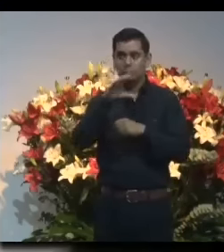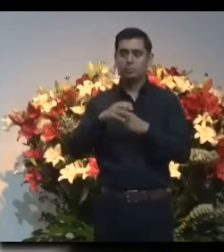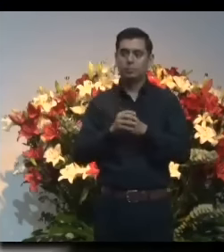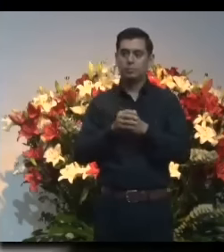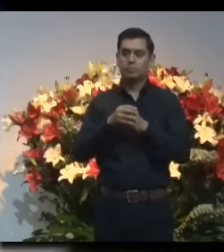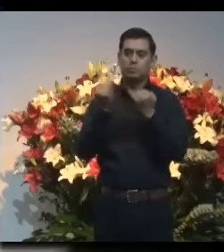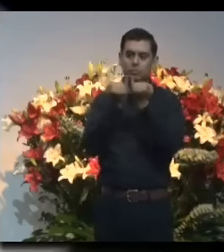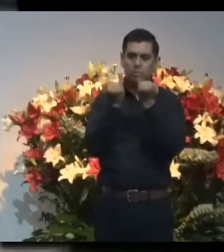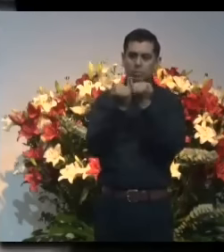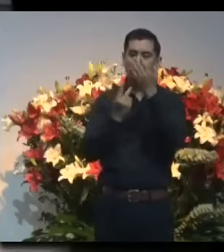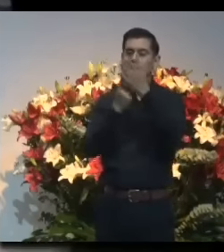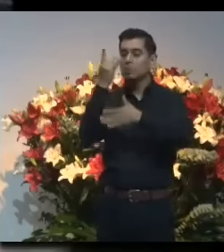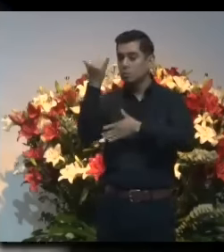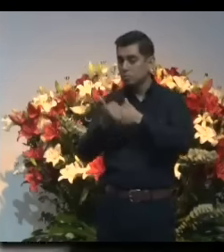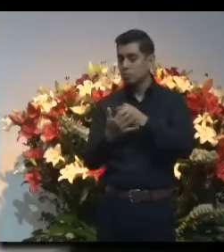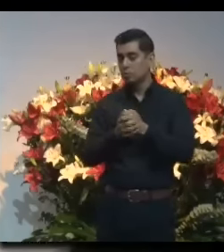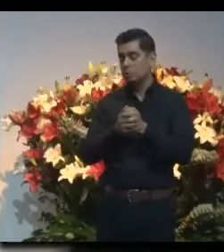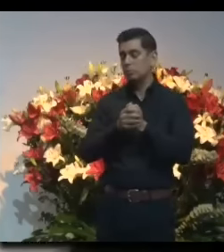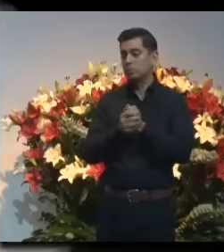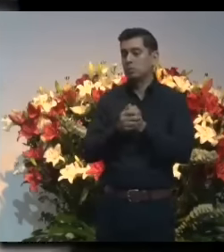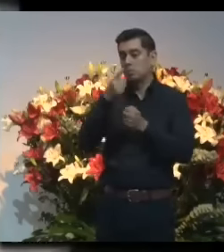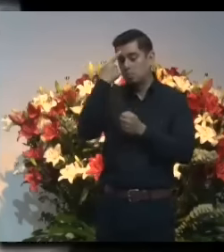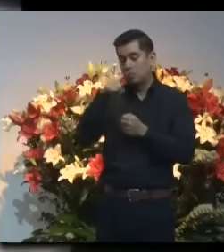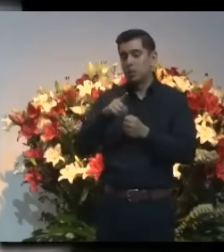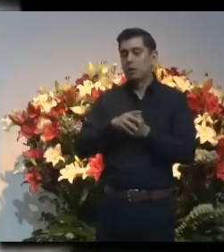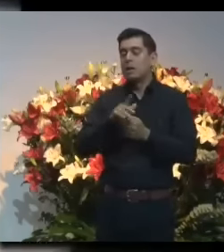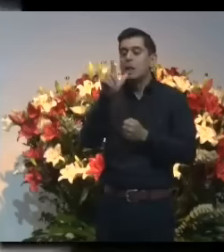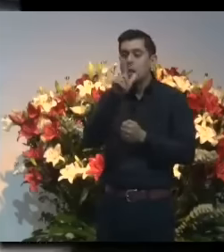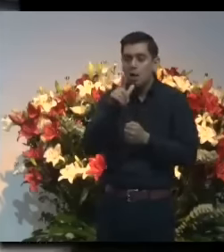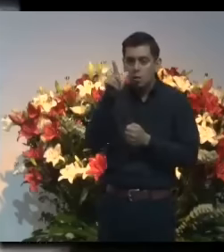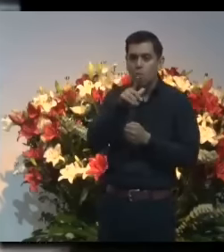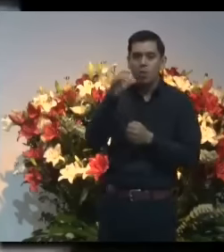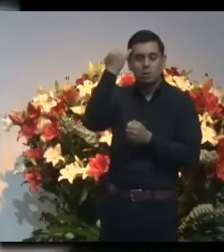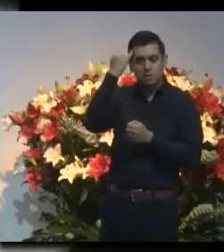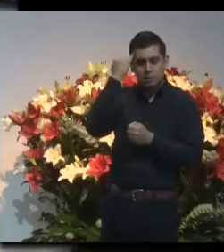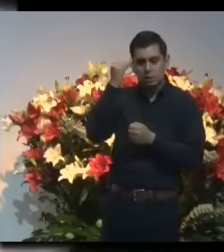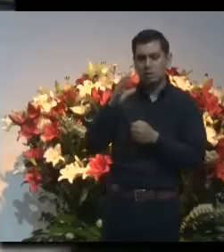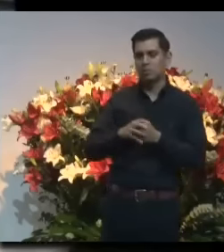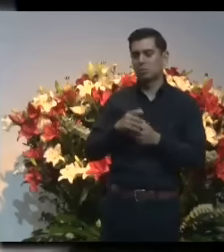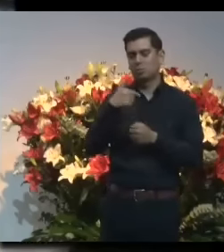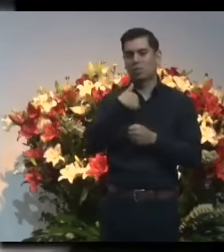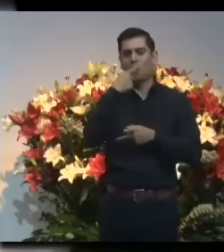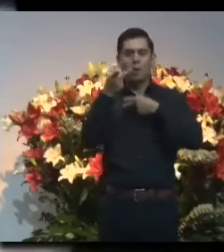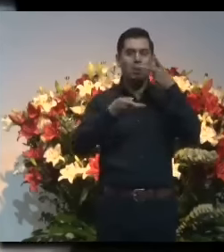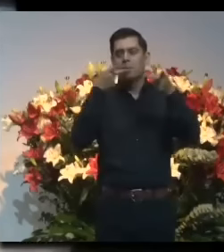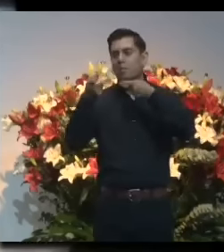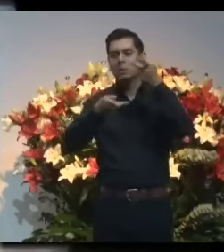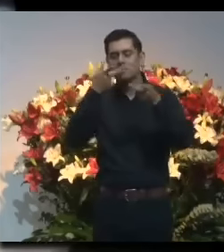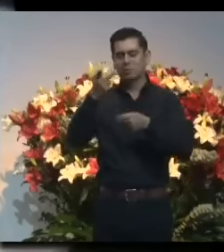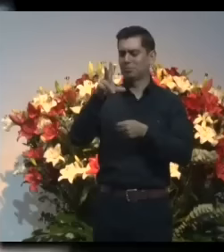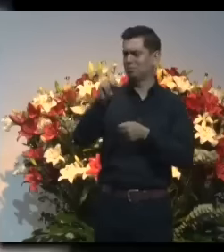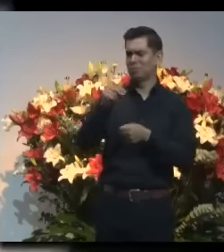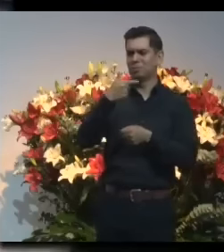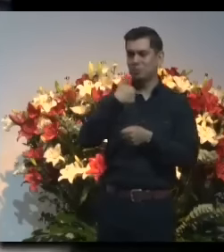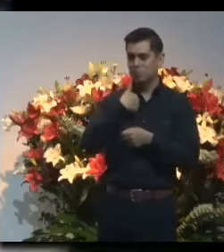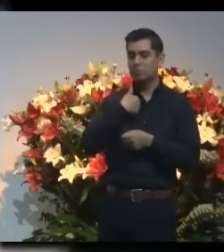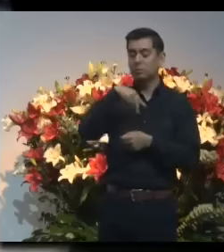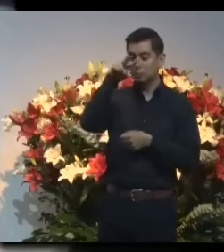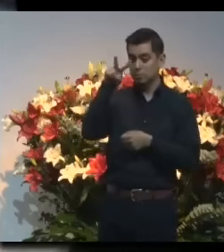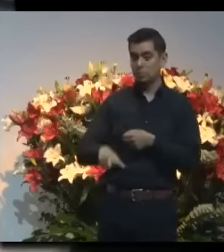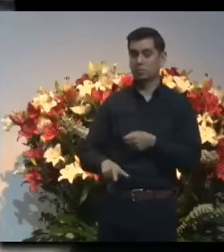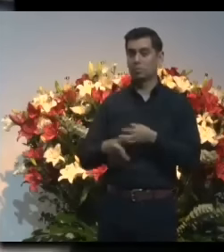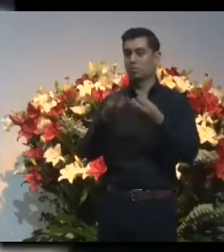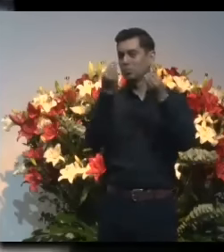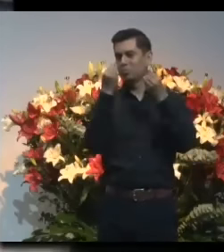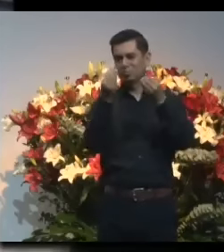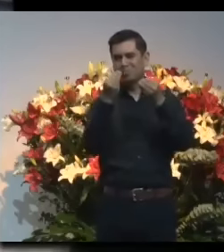productivos, artesanales. Se fortalecieron el tema de las lenguas. O sea, no es un rollo el que yo me estoy echando. Te puedo mencionar miles